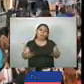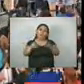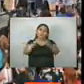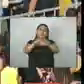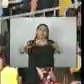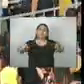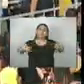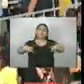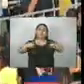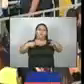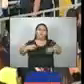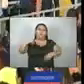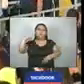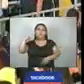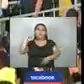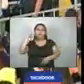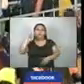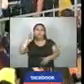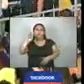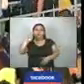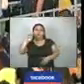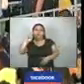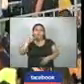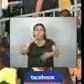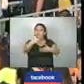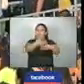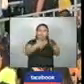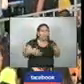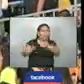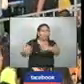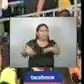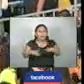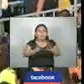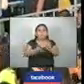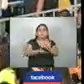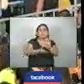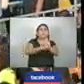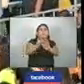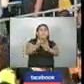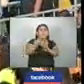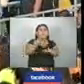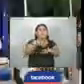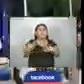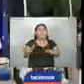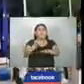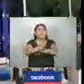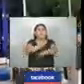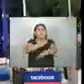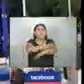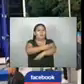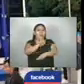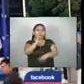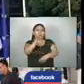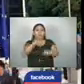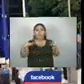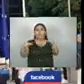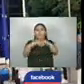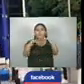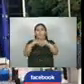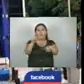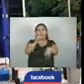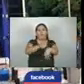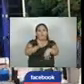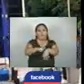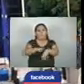de este cubo, es decir, un centro urbano de desarrollo y oportunidades que, como les menciono, se ha hecho de manera simultánea también con el